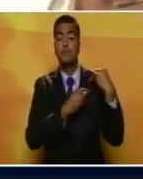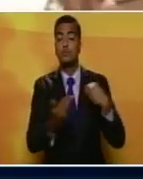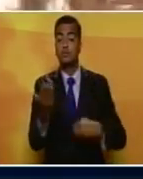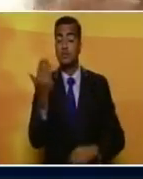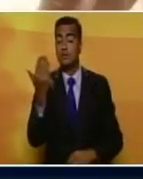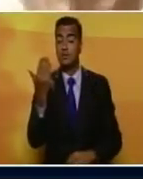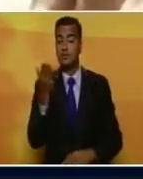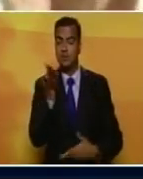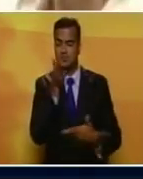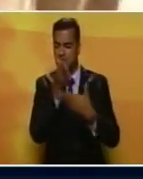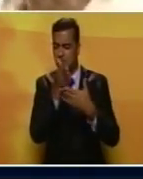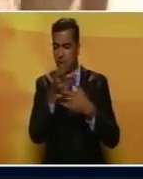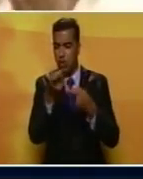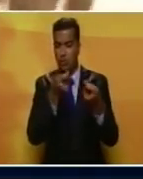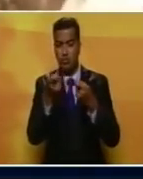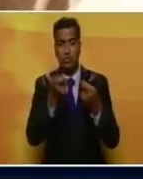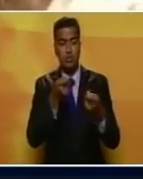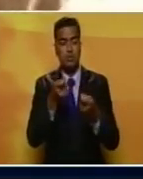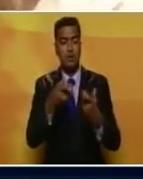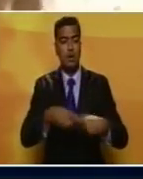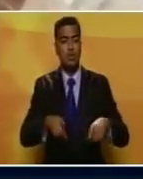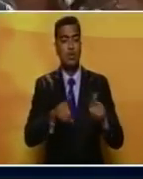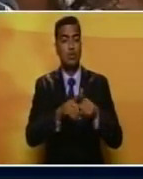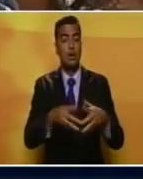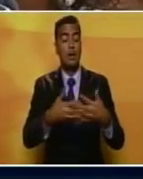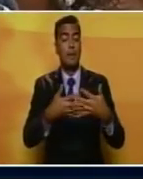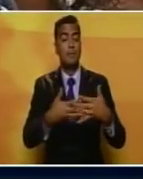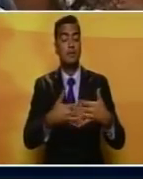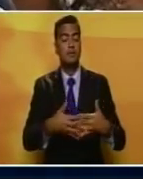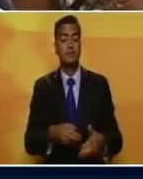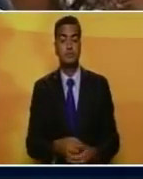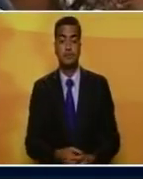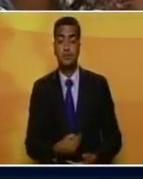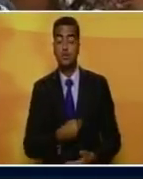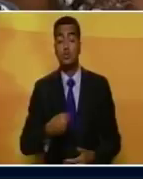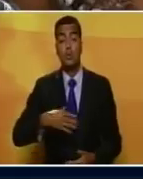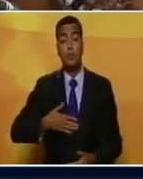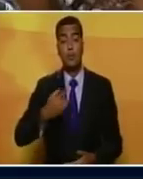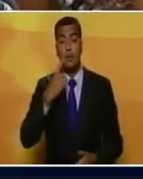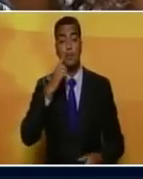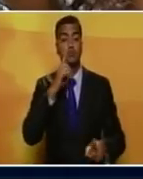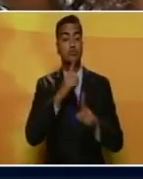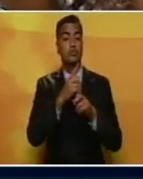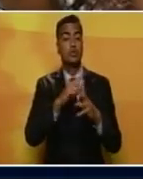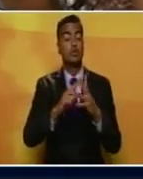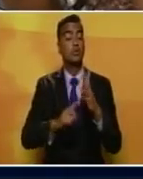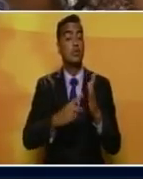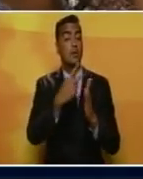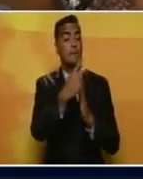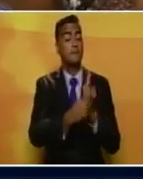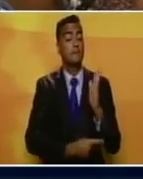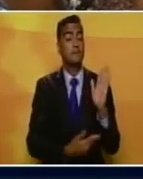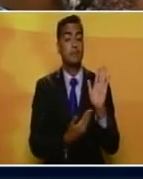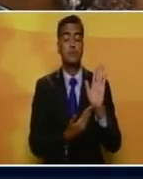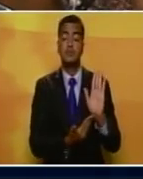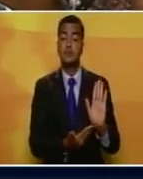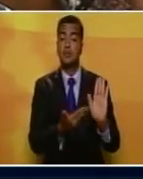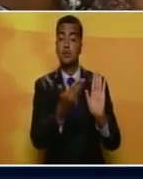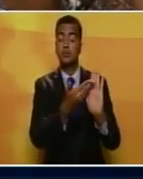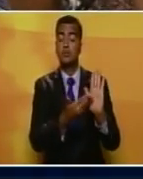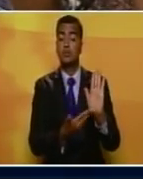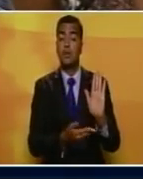más detalles. Durante el debate en el órgano constituyente, Francisco Torrealba resaltó que estos consejos productivos, que ya tienen